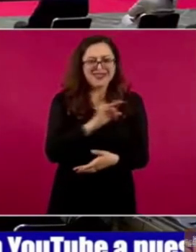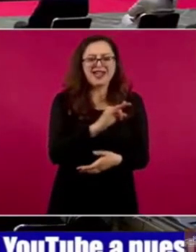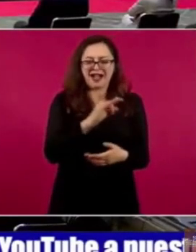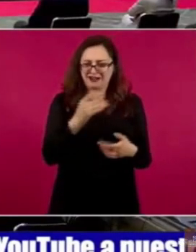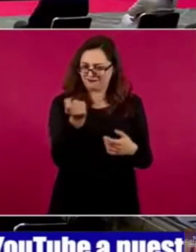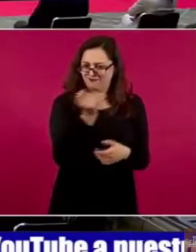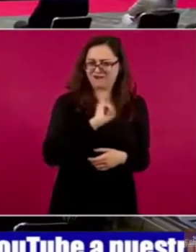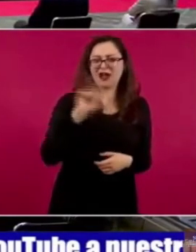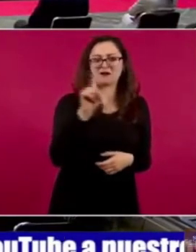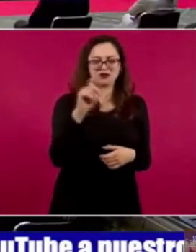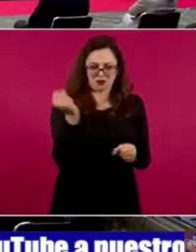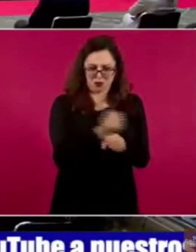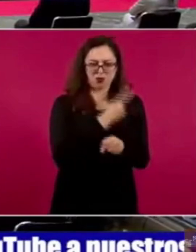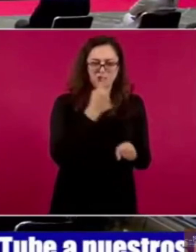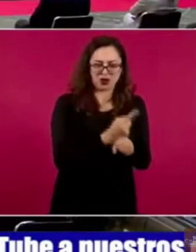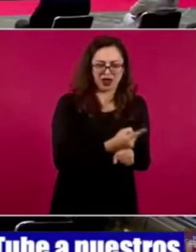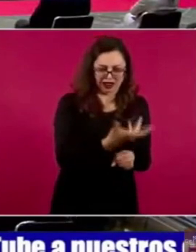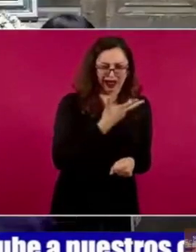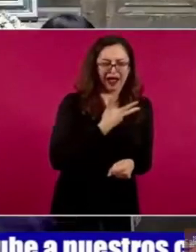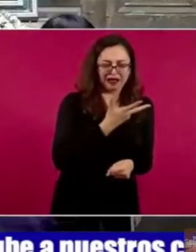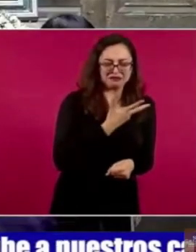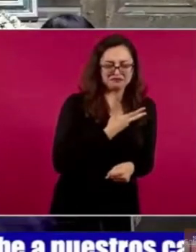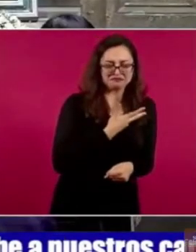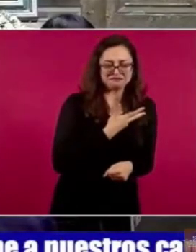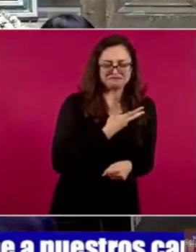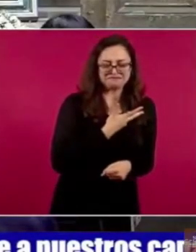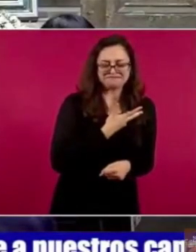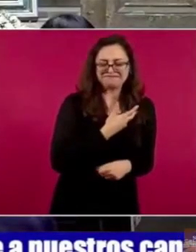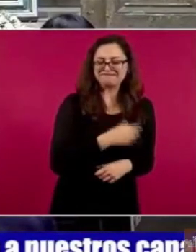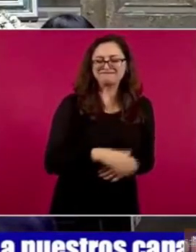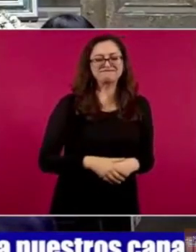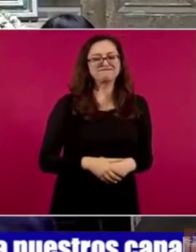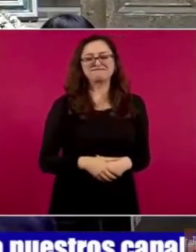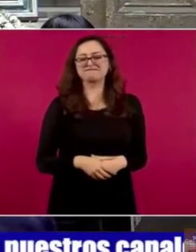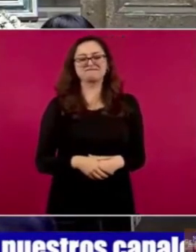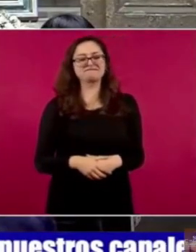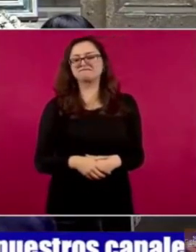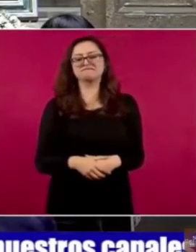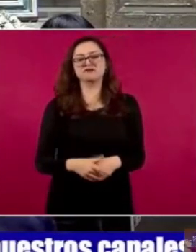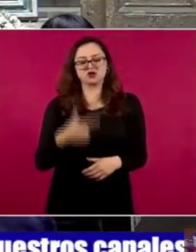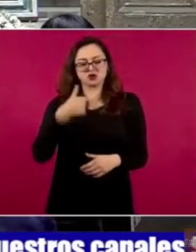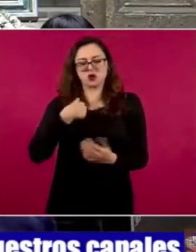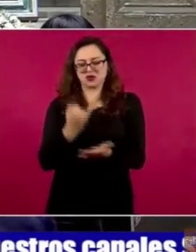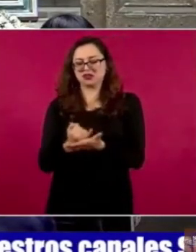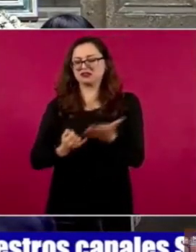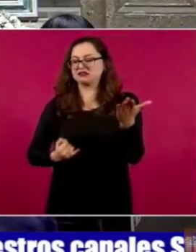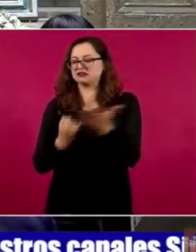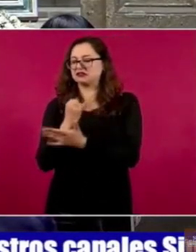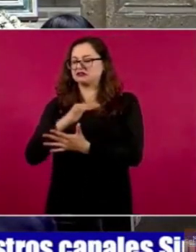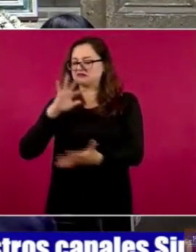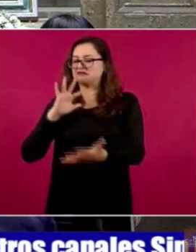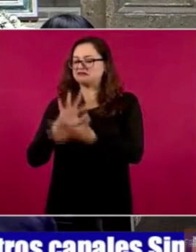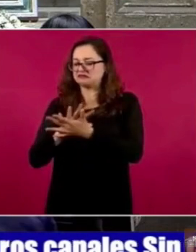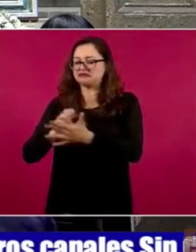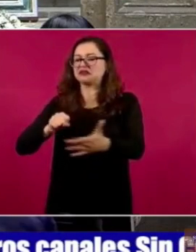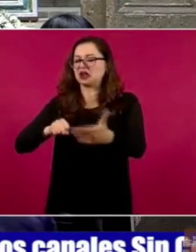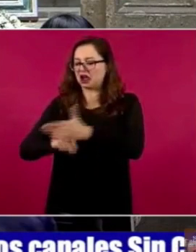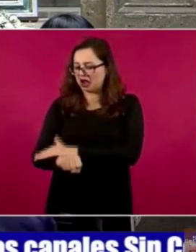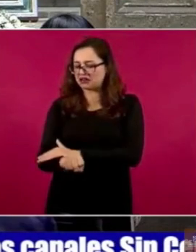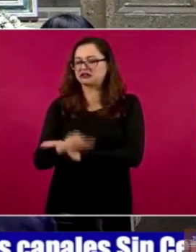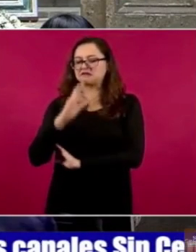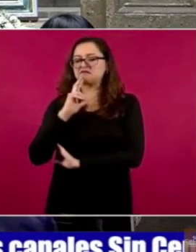He consumido muchos años de mi vida en las prisiones. He experimentado el sendero